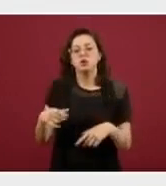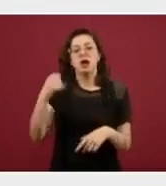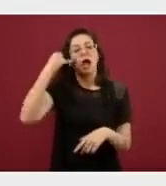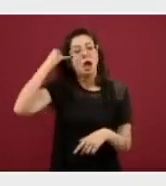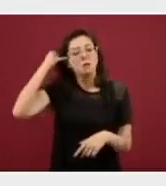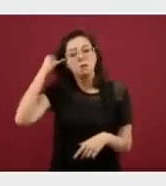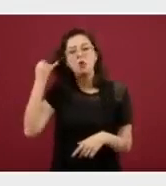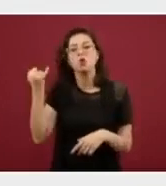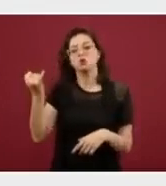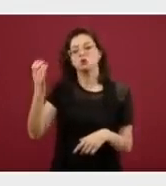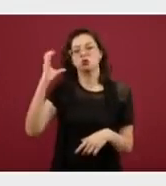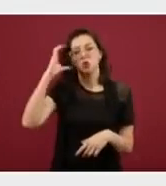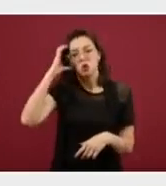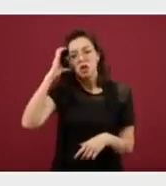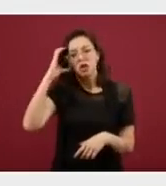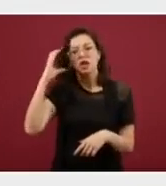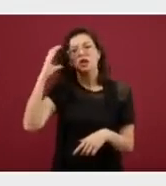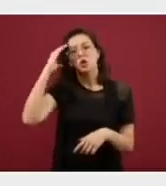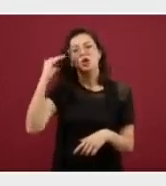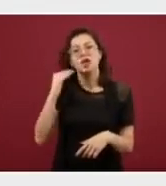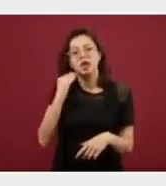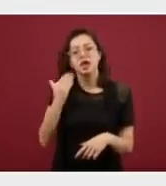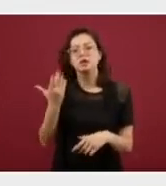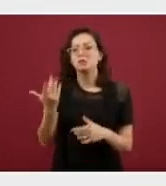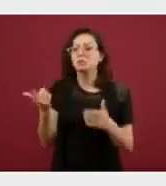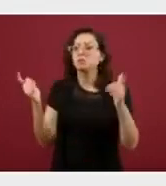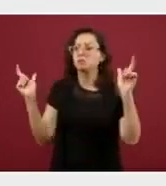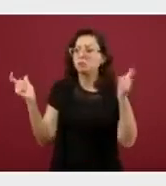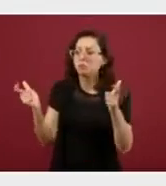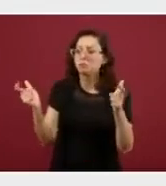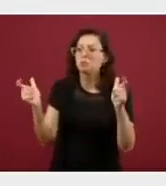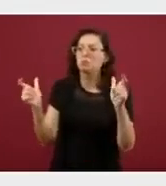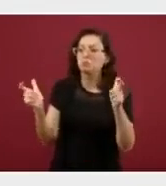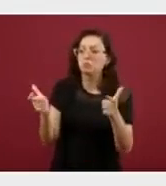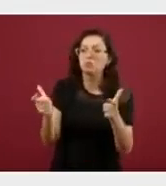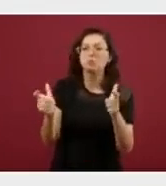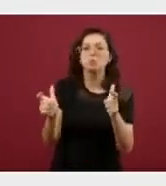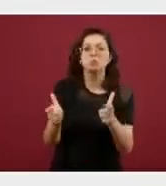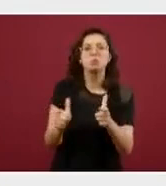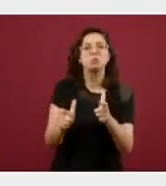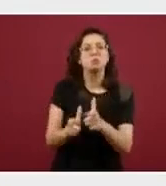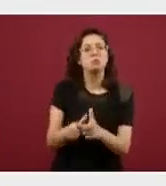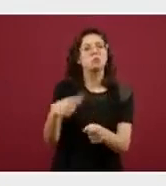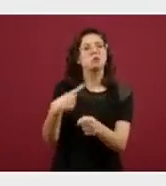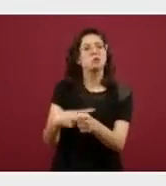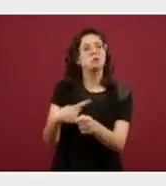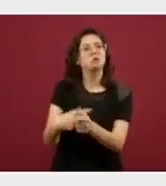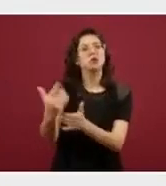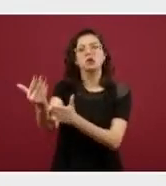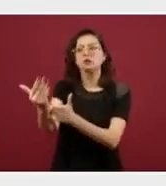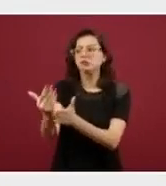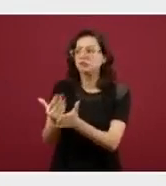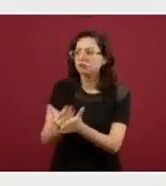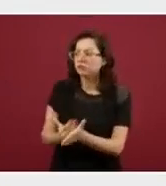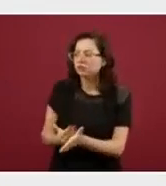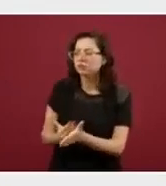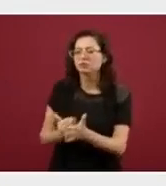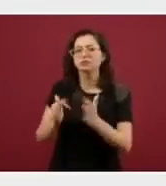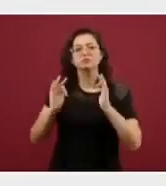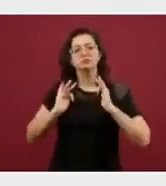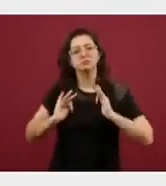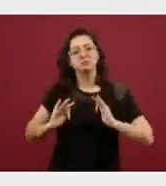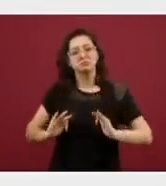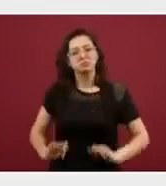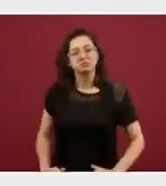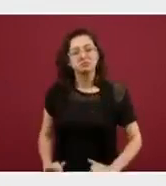ya no se están acumulando tantos casos, quedan poquitos, van en una fase de descenso. Y geográficamente la epidemia